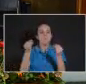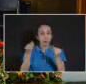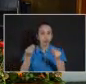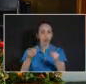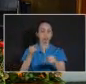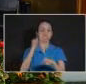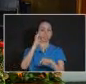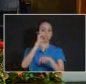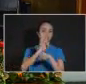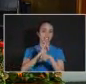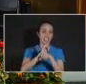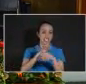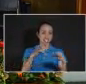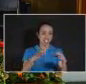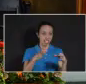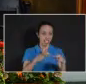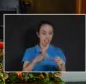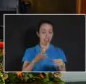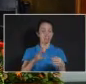pastor?